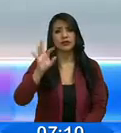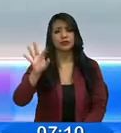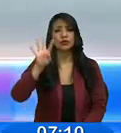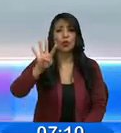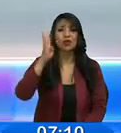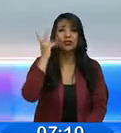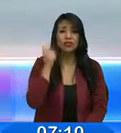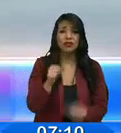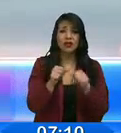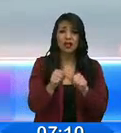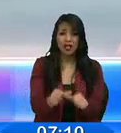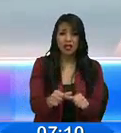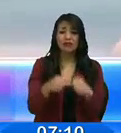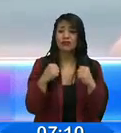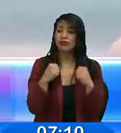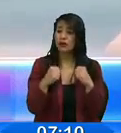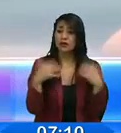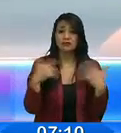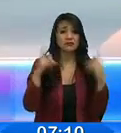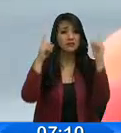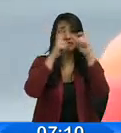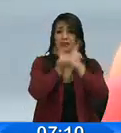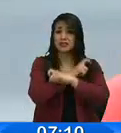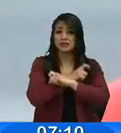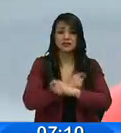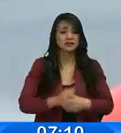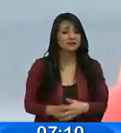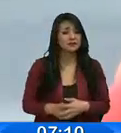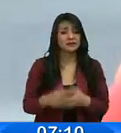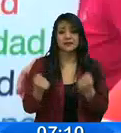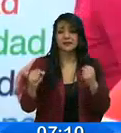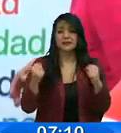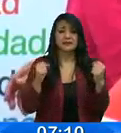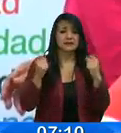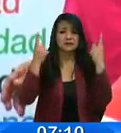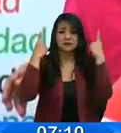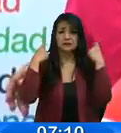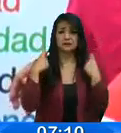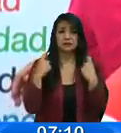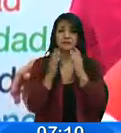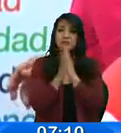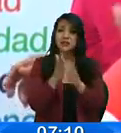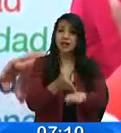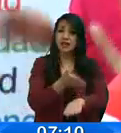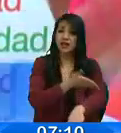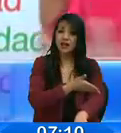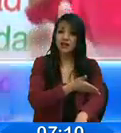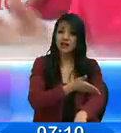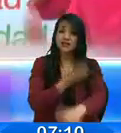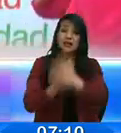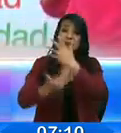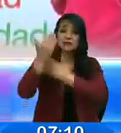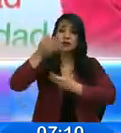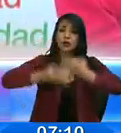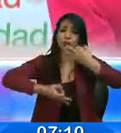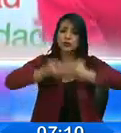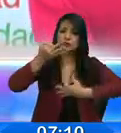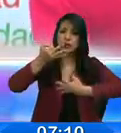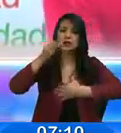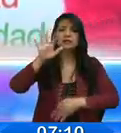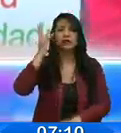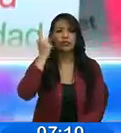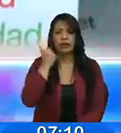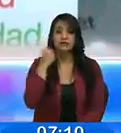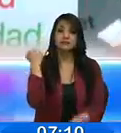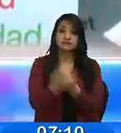4 días acá y es fuerte, fuerte. De verdad es una decepción. A pedir los antecedentes dura 5 días y para apostillarlo